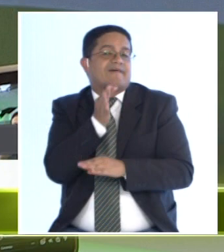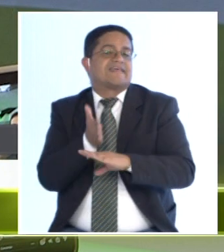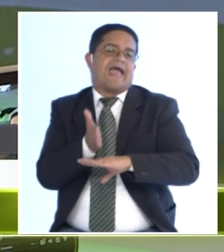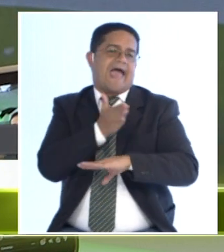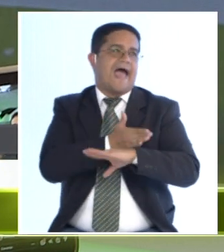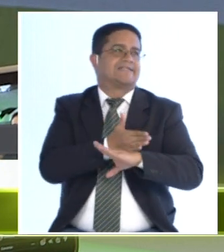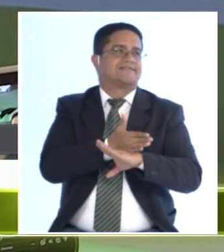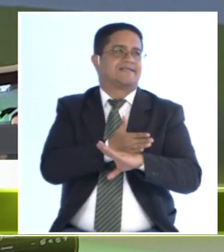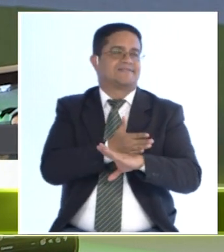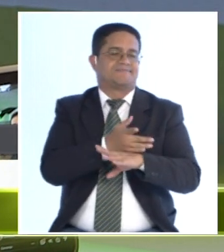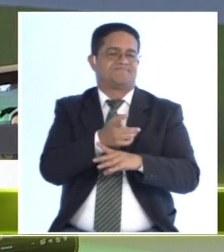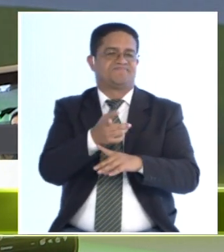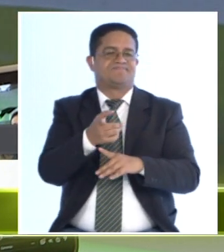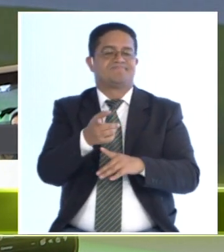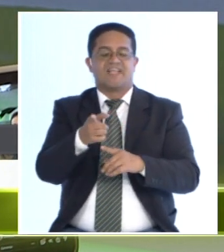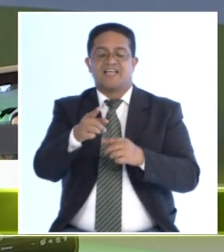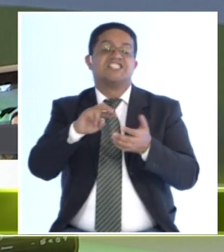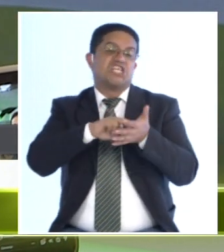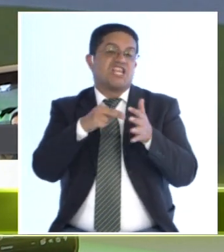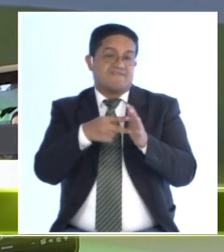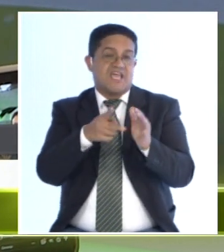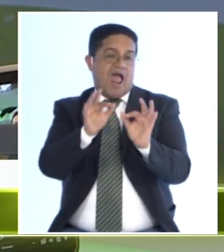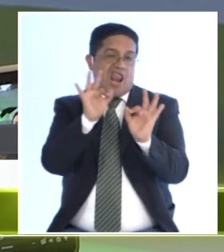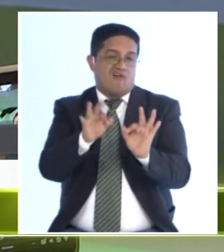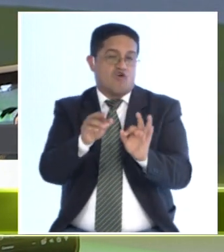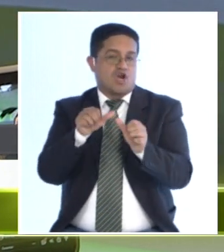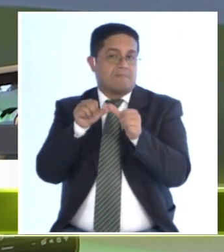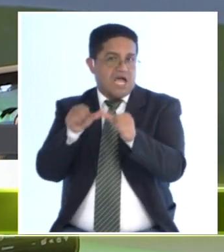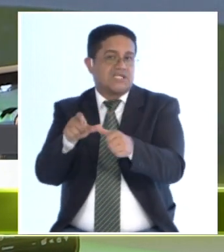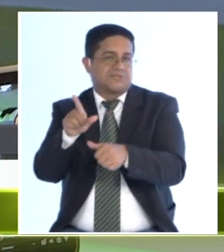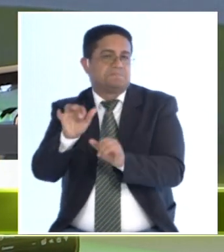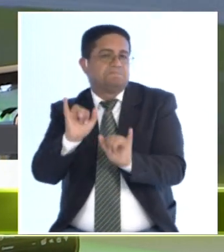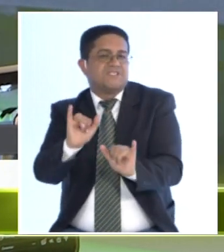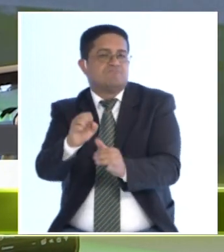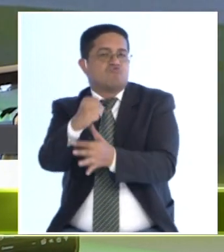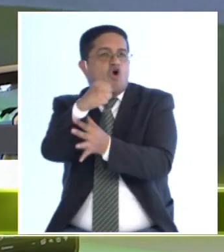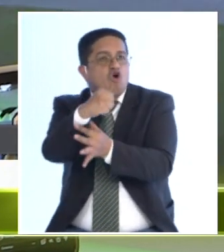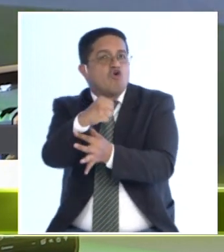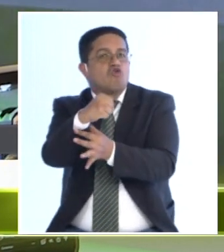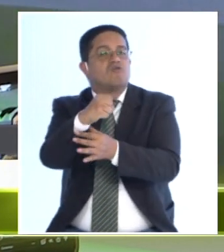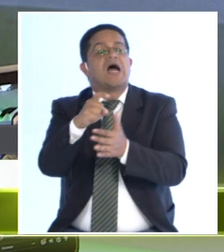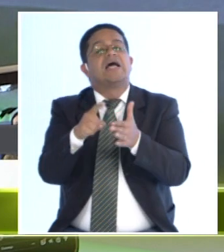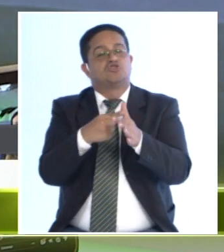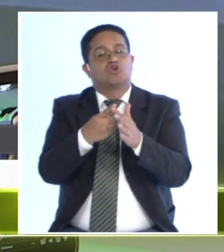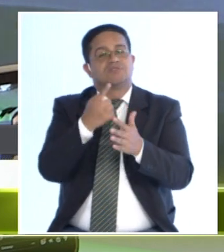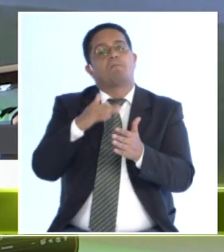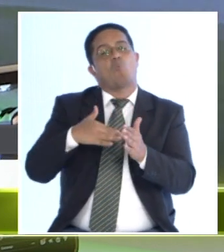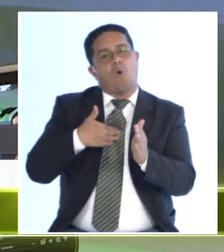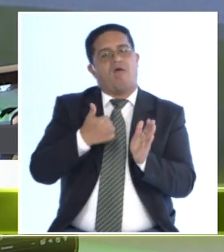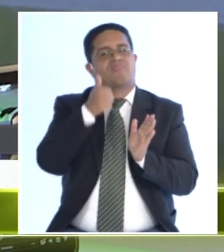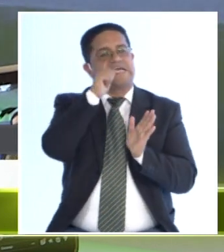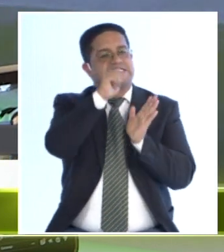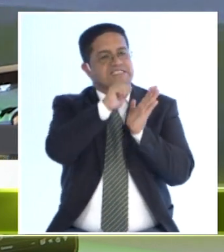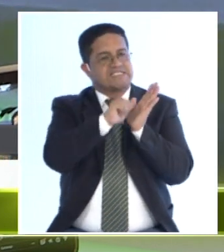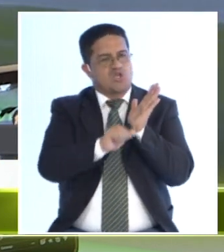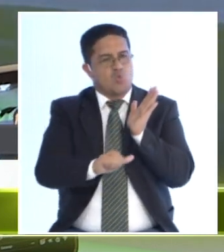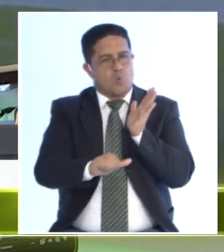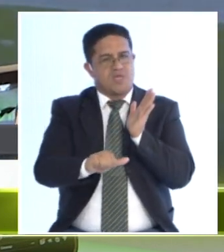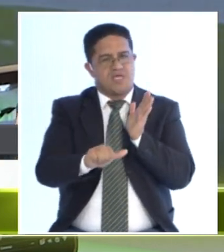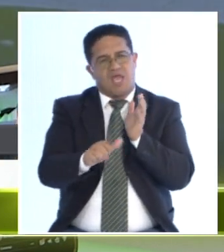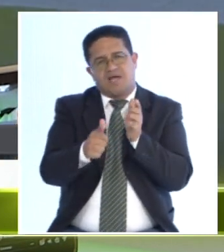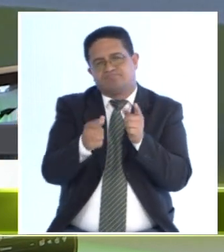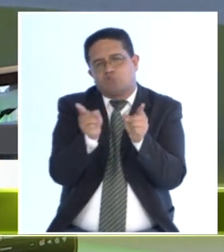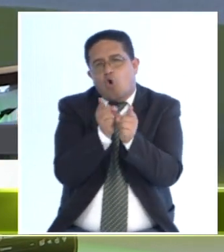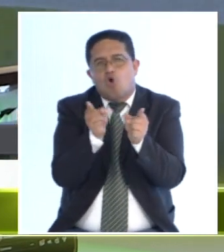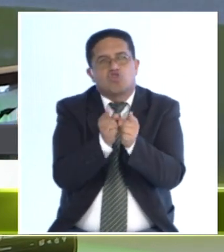no se ha cambiado la forma de la cabeza del fémur, entonces procedemos a realizar cirugías mínimamente invasivas. ¿Qué significan estas